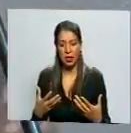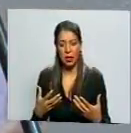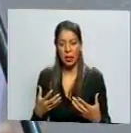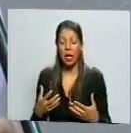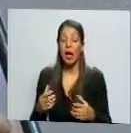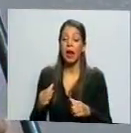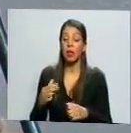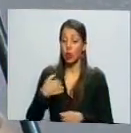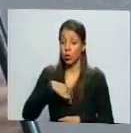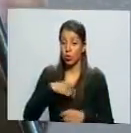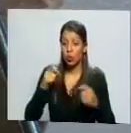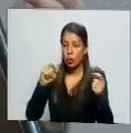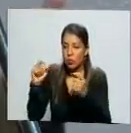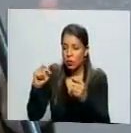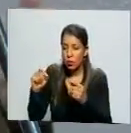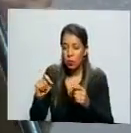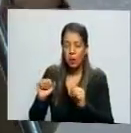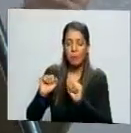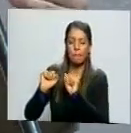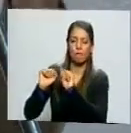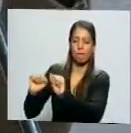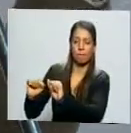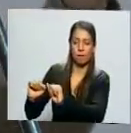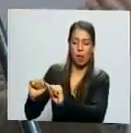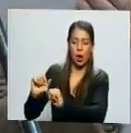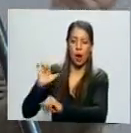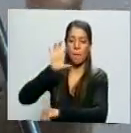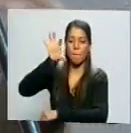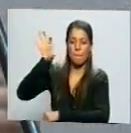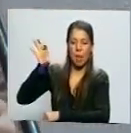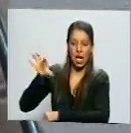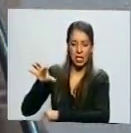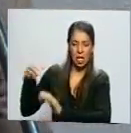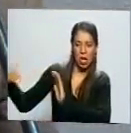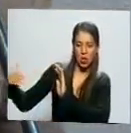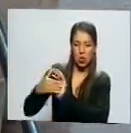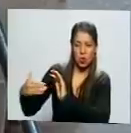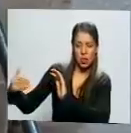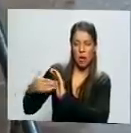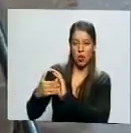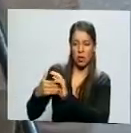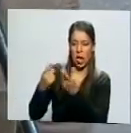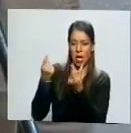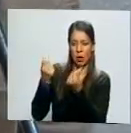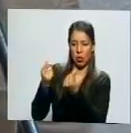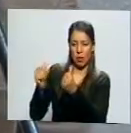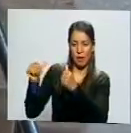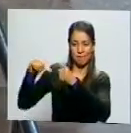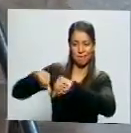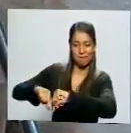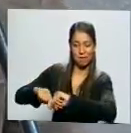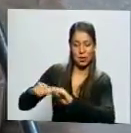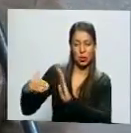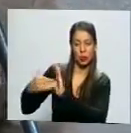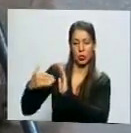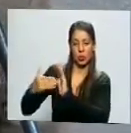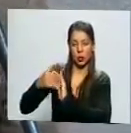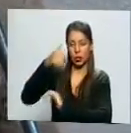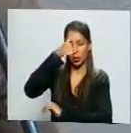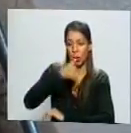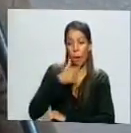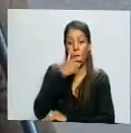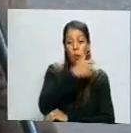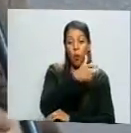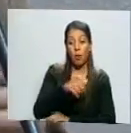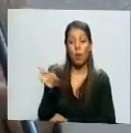derrotar los efectos de una agresión brutal contra nuestra economía y en consecuencia contra nuestro pueblo.